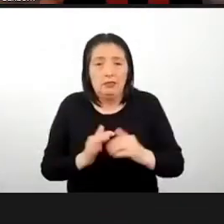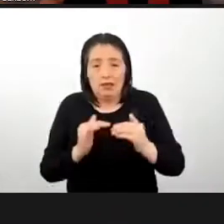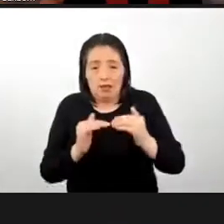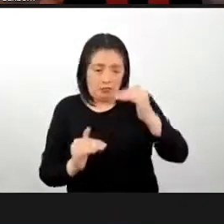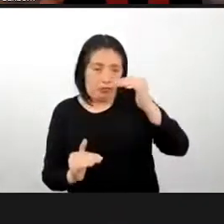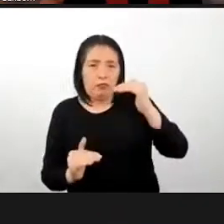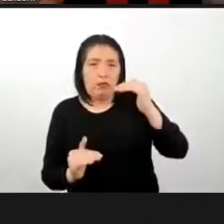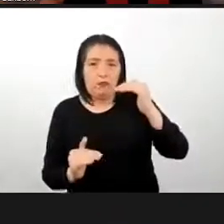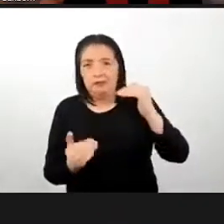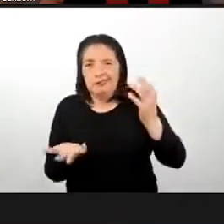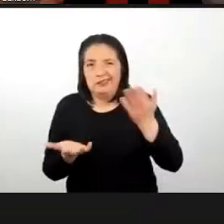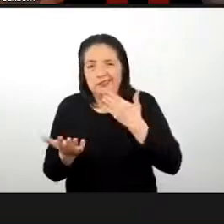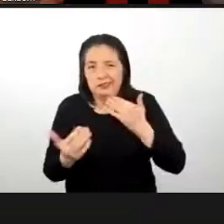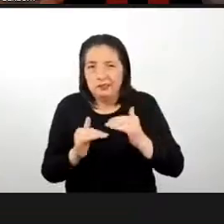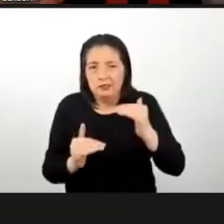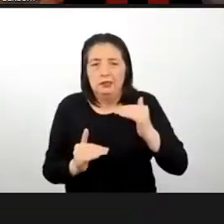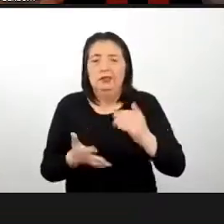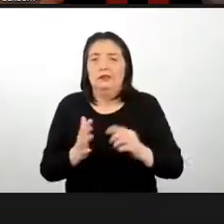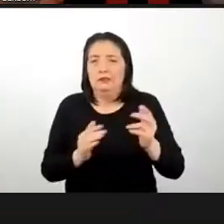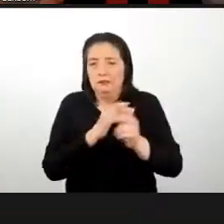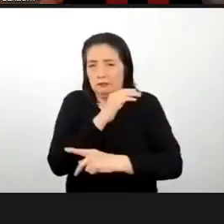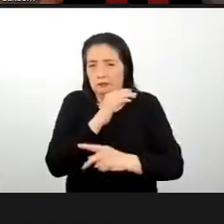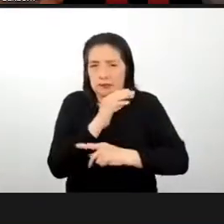desigualdad entre los países?